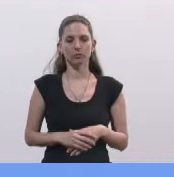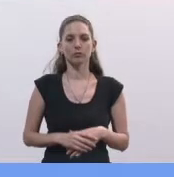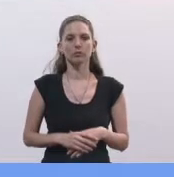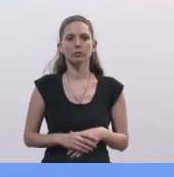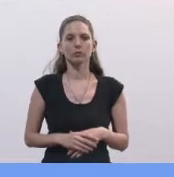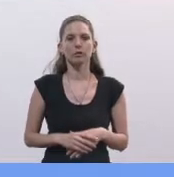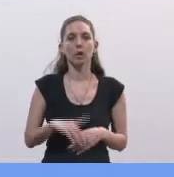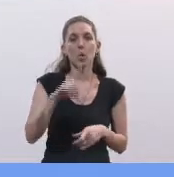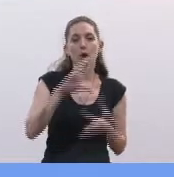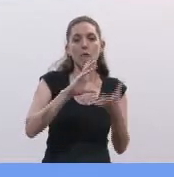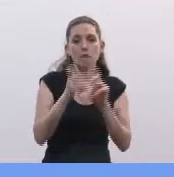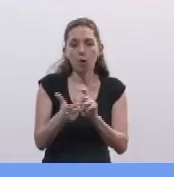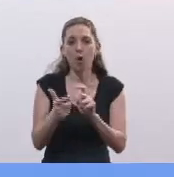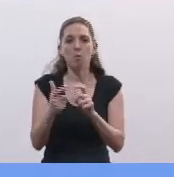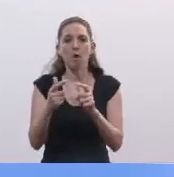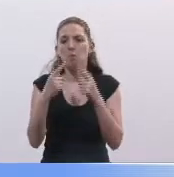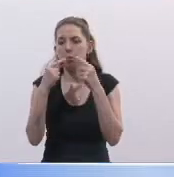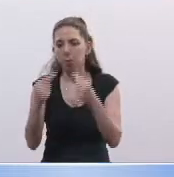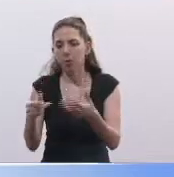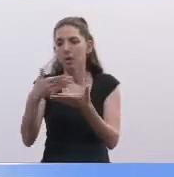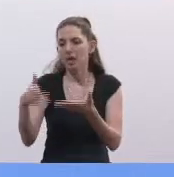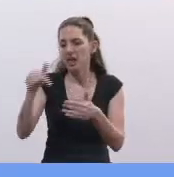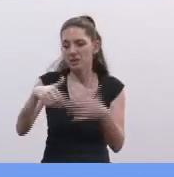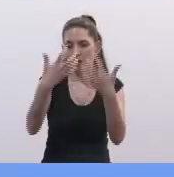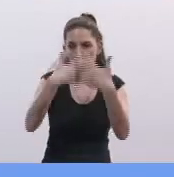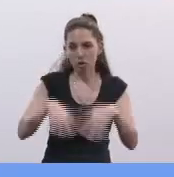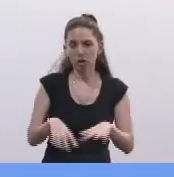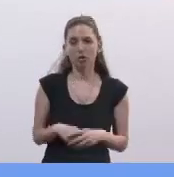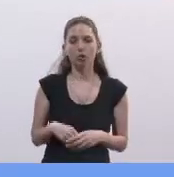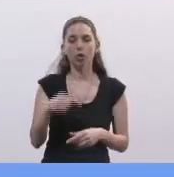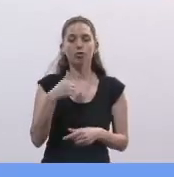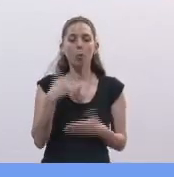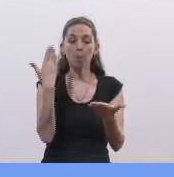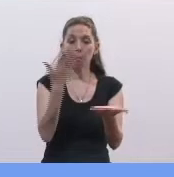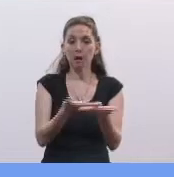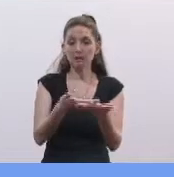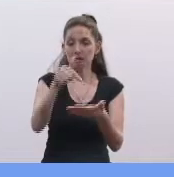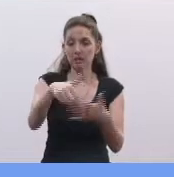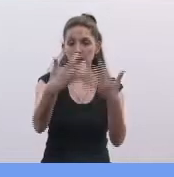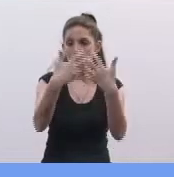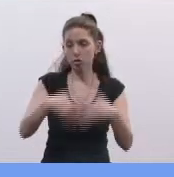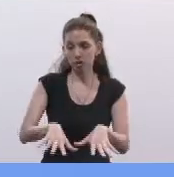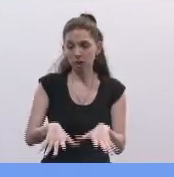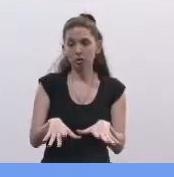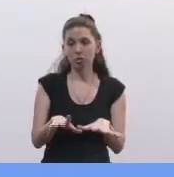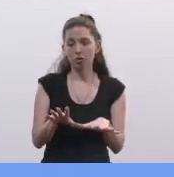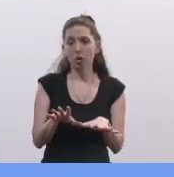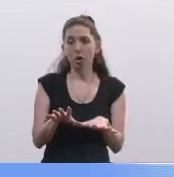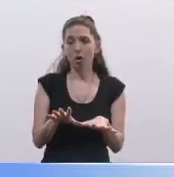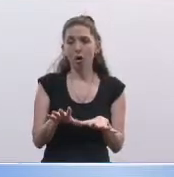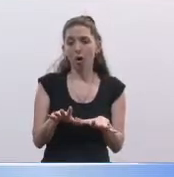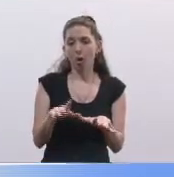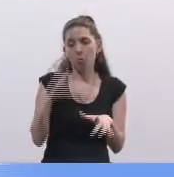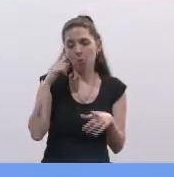que de una u otra manera bastardean este proyecto. Yo cuando presenté este proyecto no lo hice con